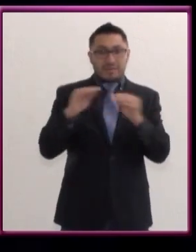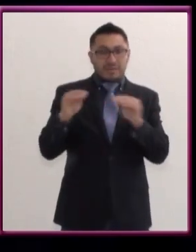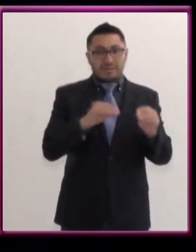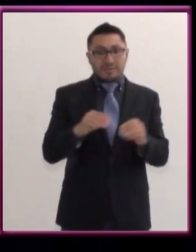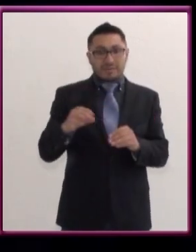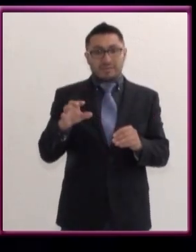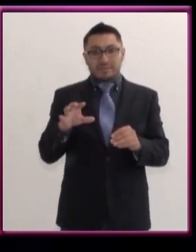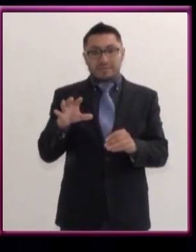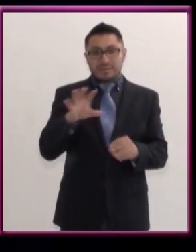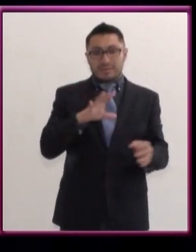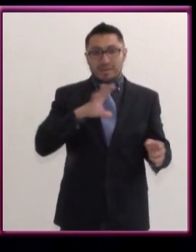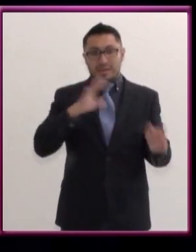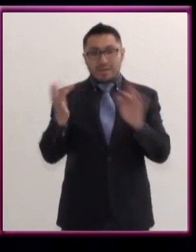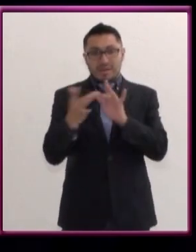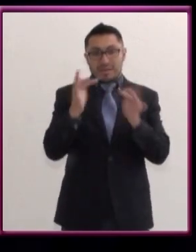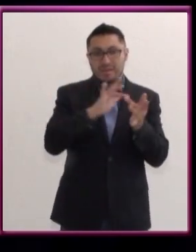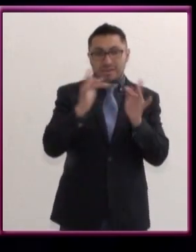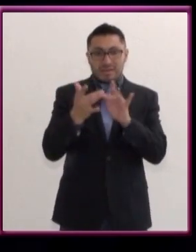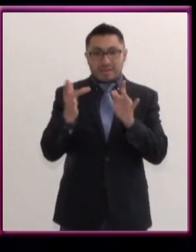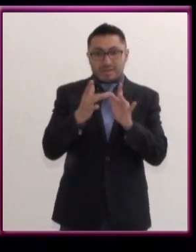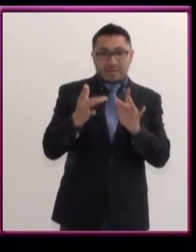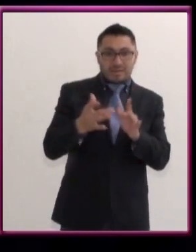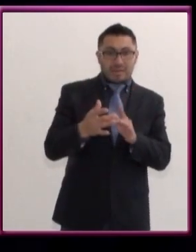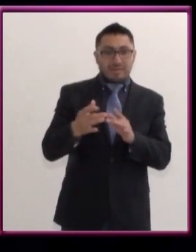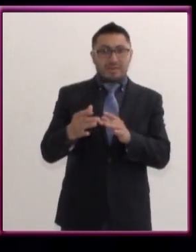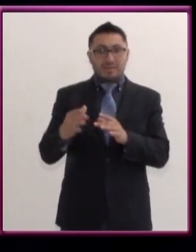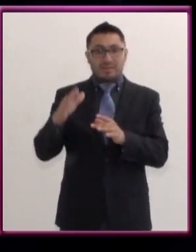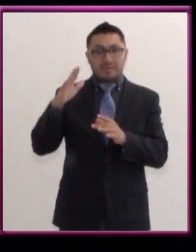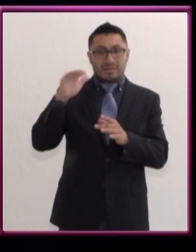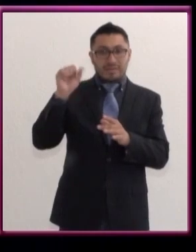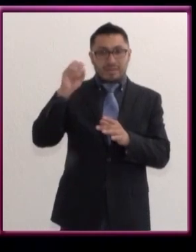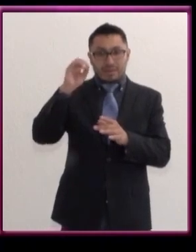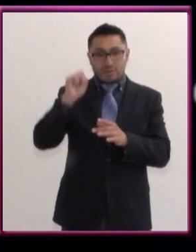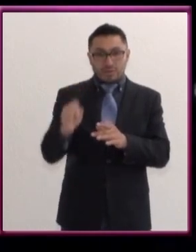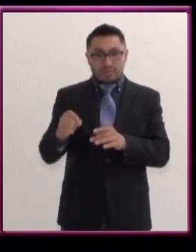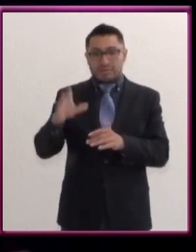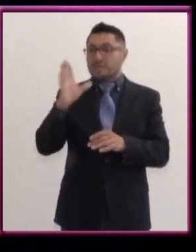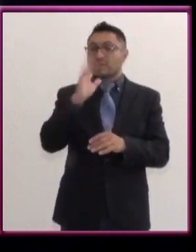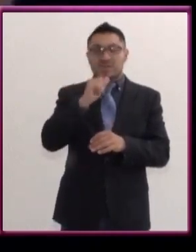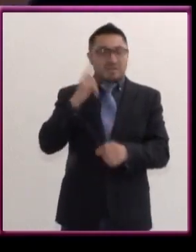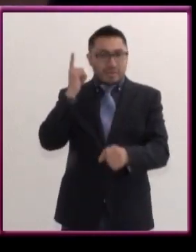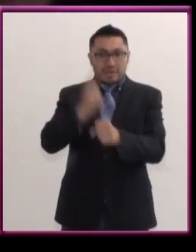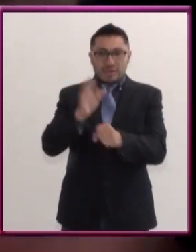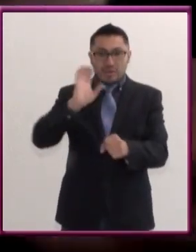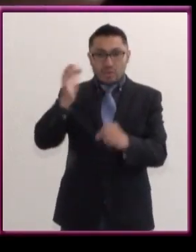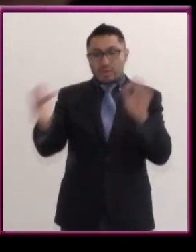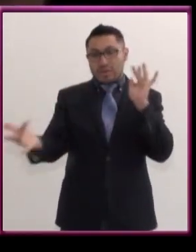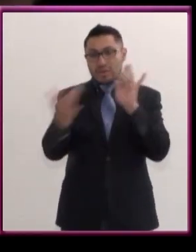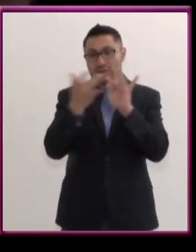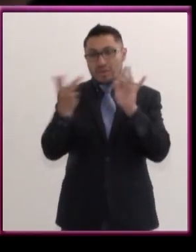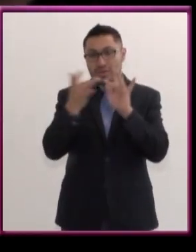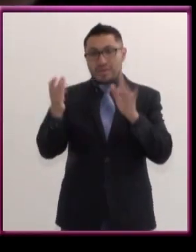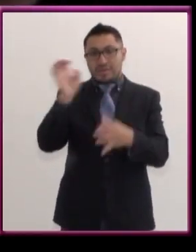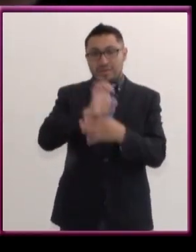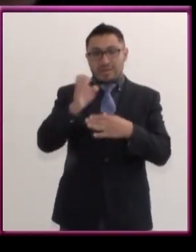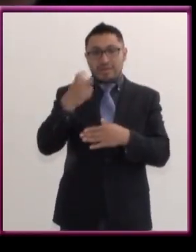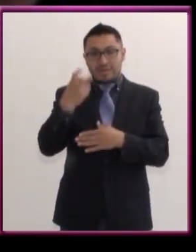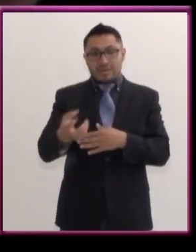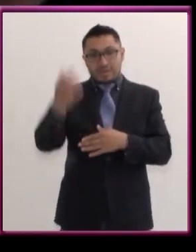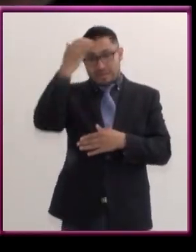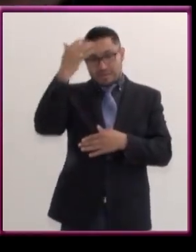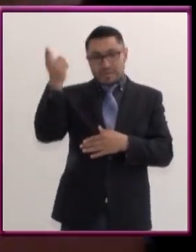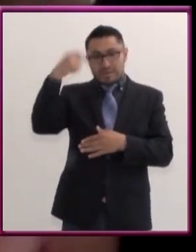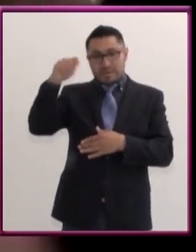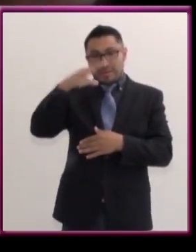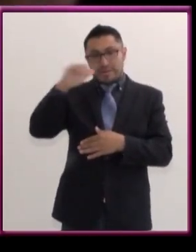de estas dos conexiones es prácticamente un caos. O sea, no se puede realizar fácilmente y entonces a esto se le